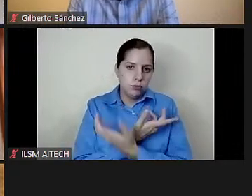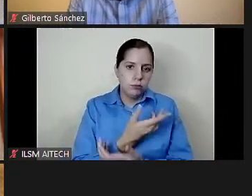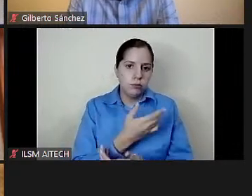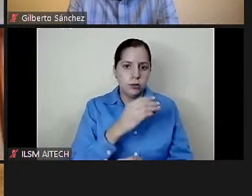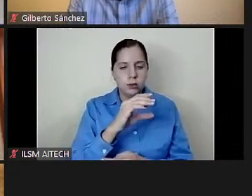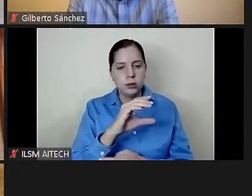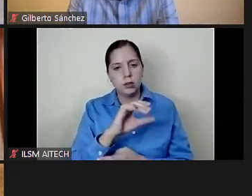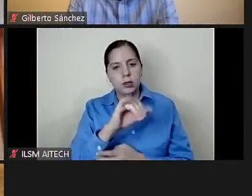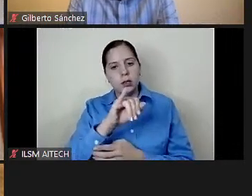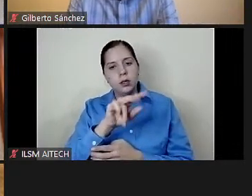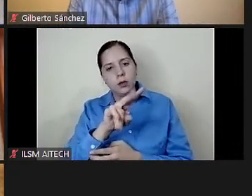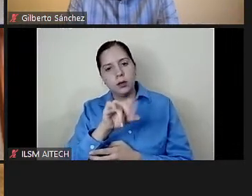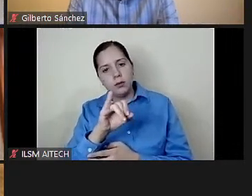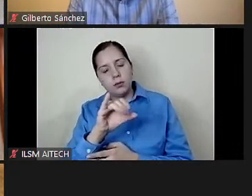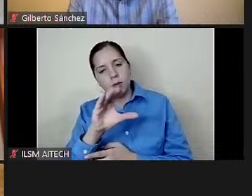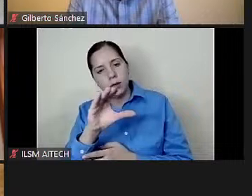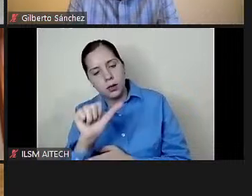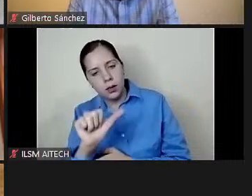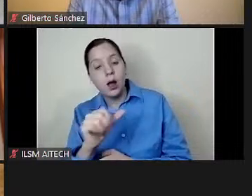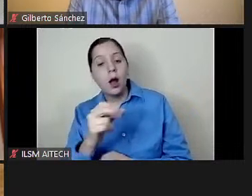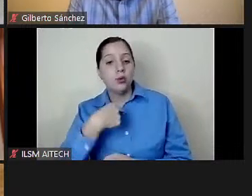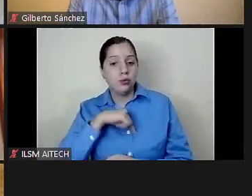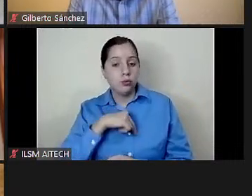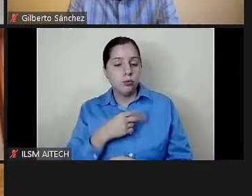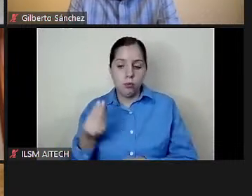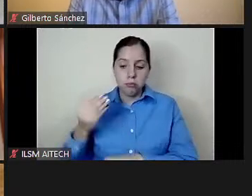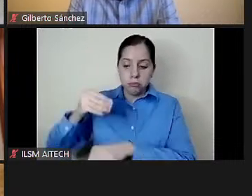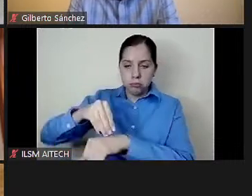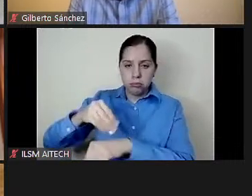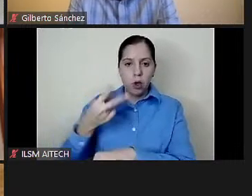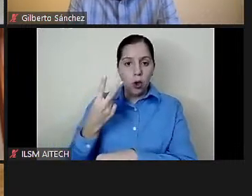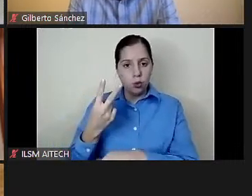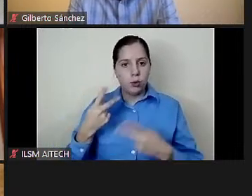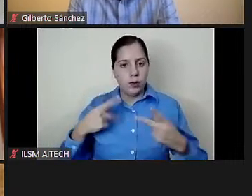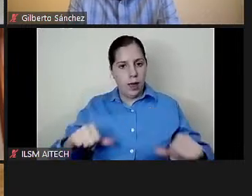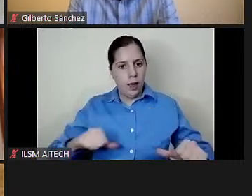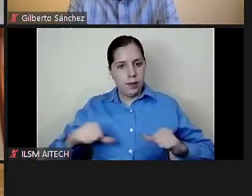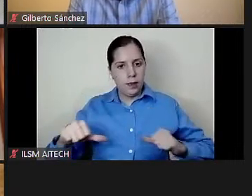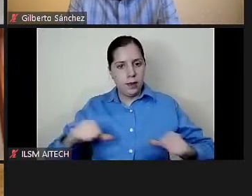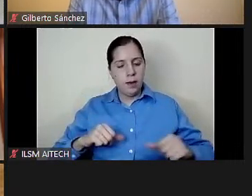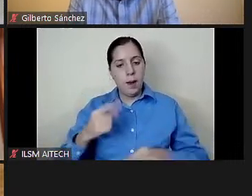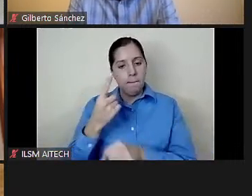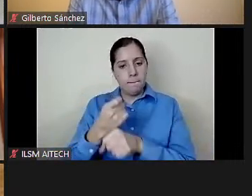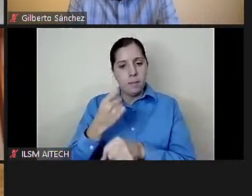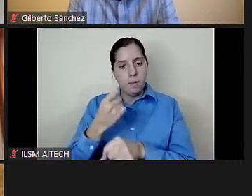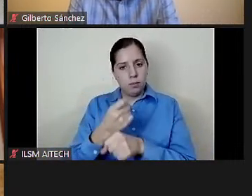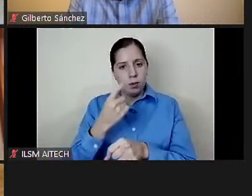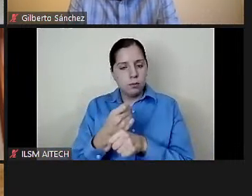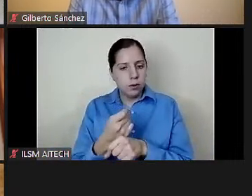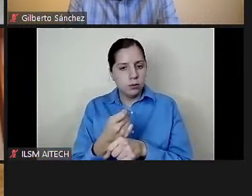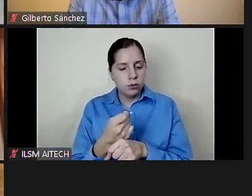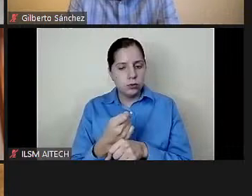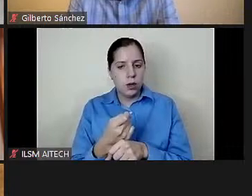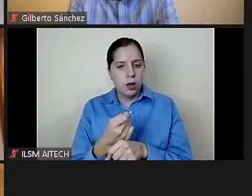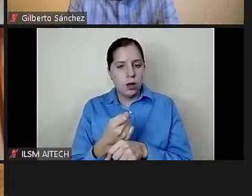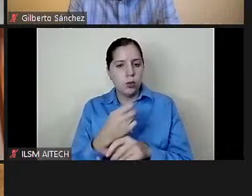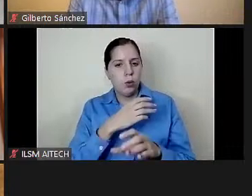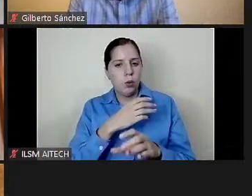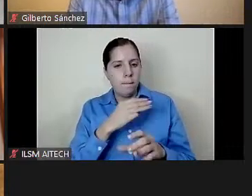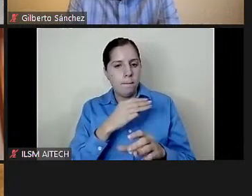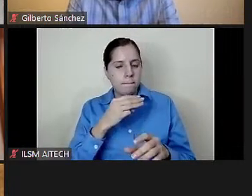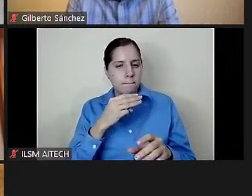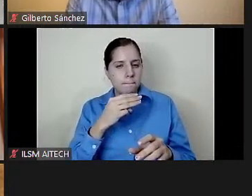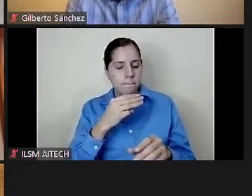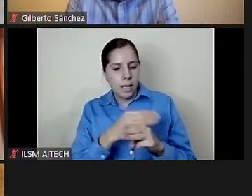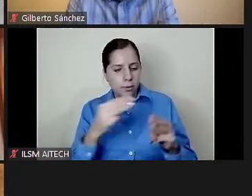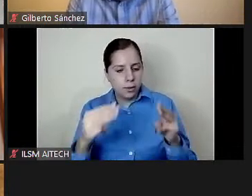ahí colocado dos actividades o dos acciones muy específicas. La primera sería desarrollar y difundir materiales didácticos apropiados para